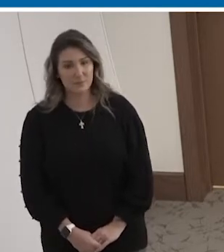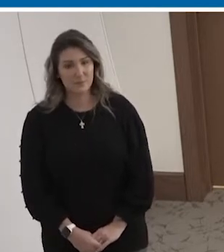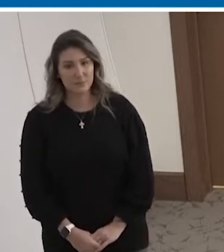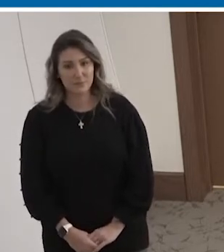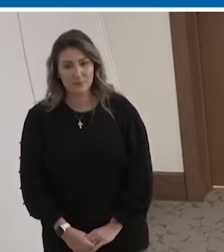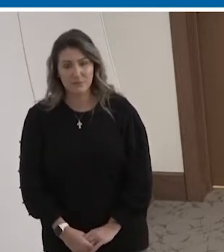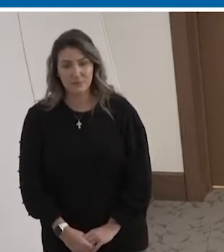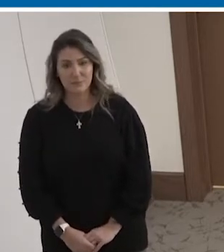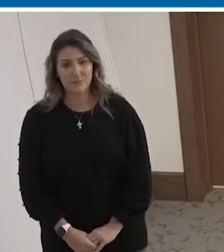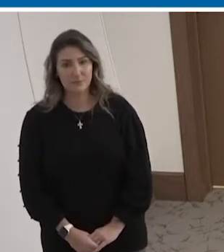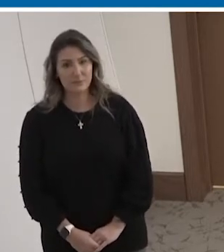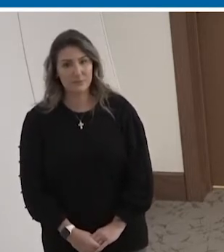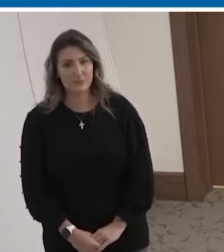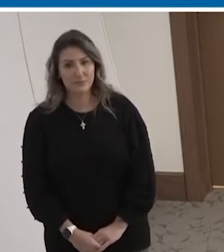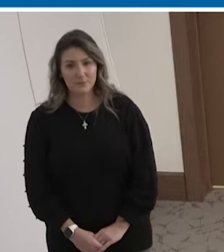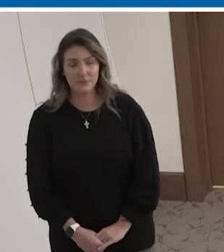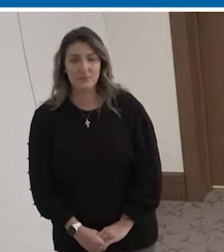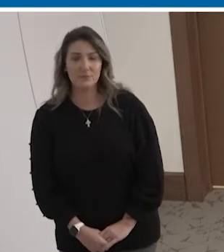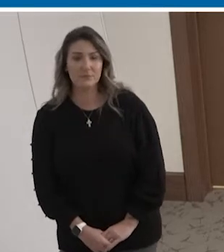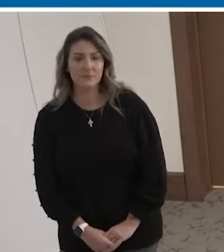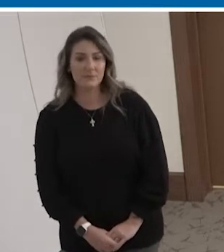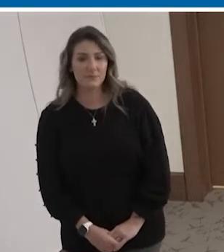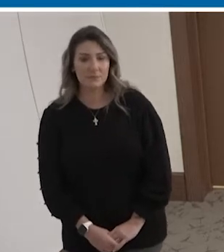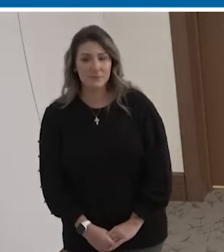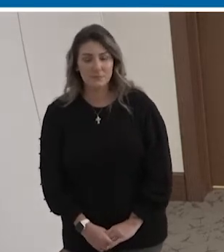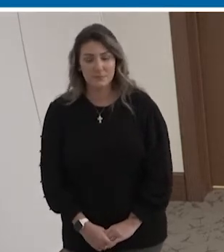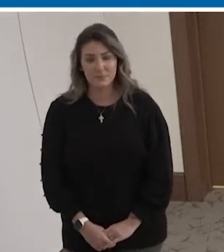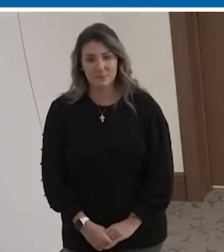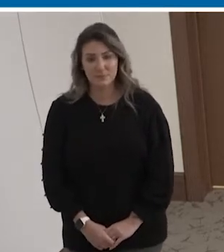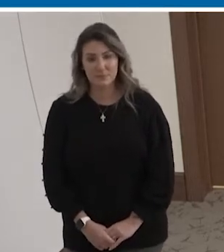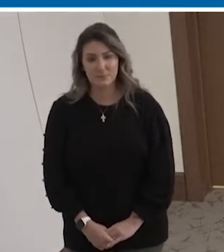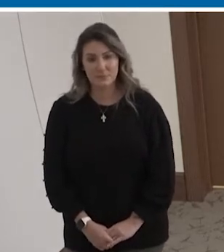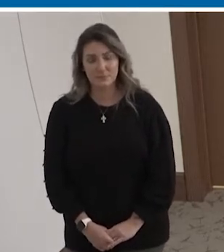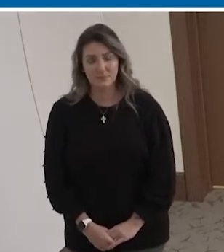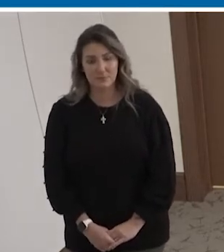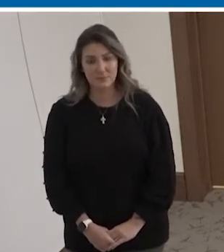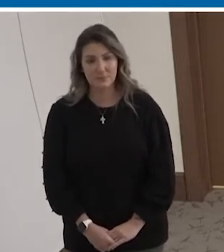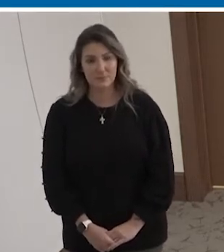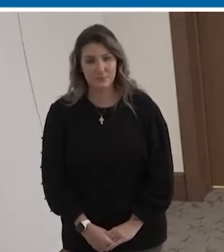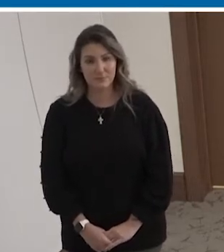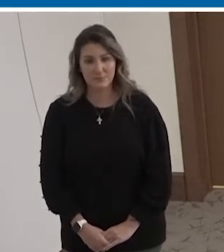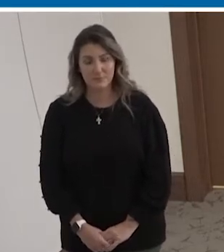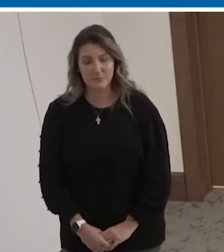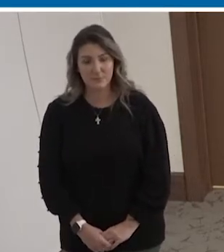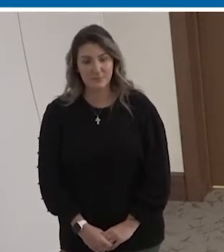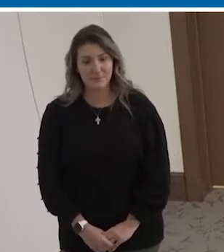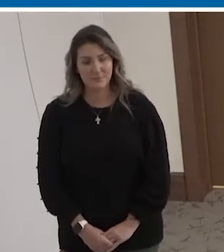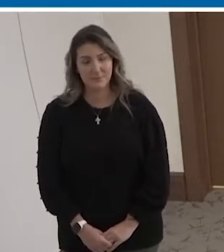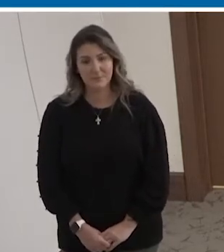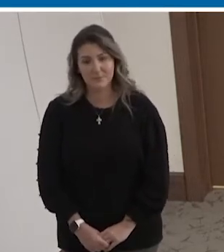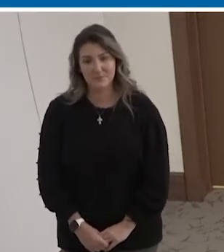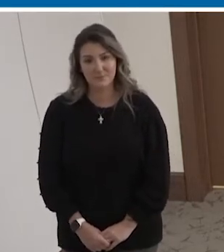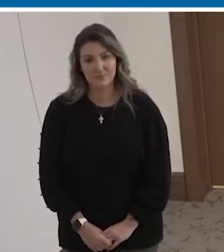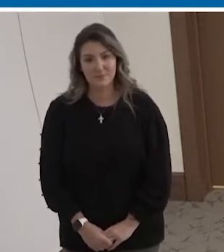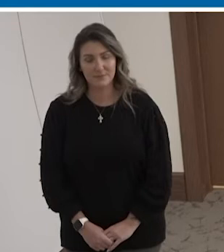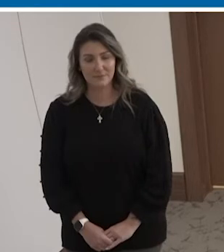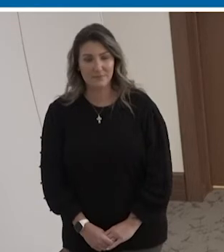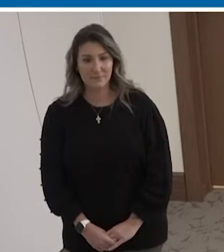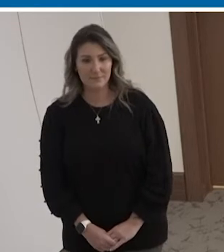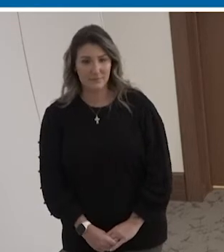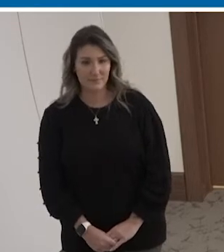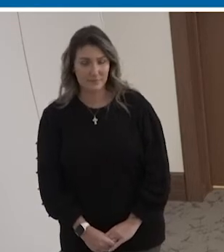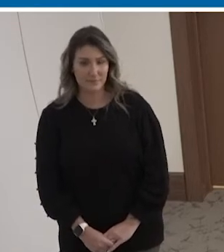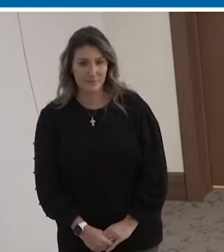su niño y el niño necesita, antes de regresar a la escuela, que se le haga un test